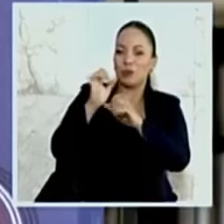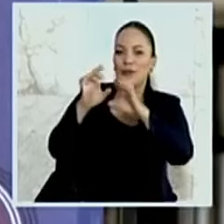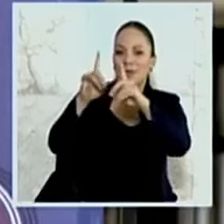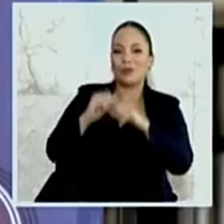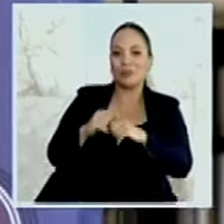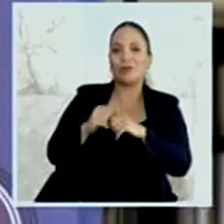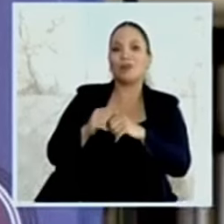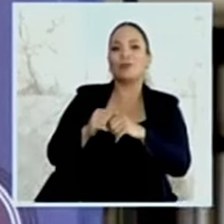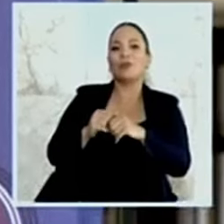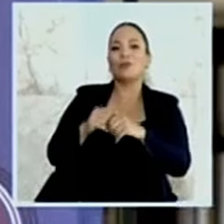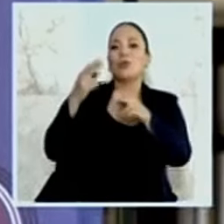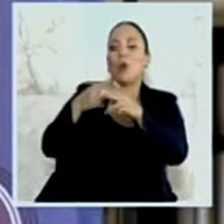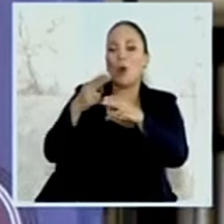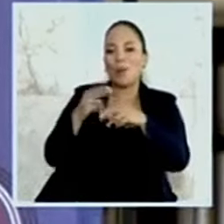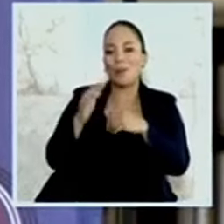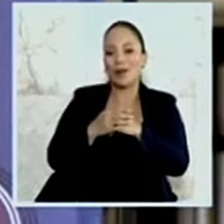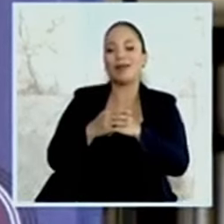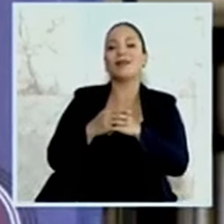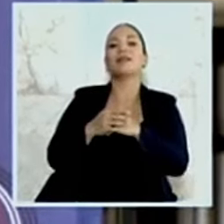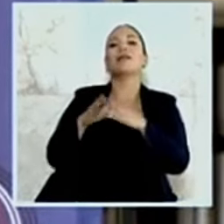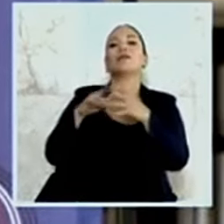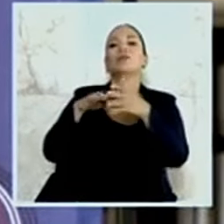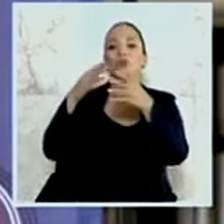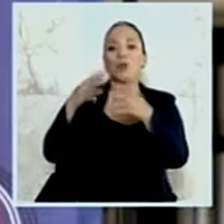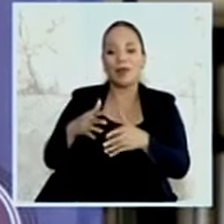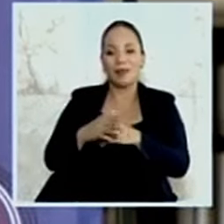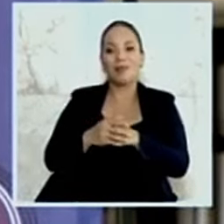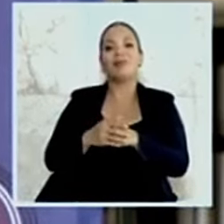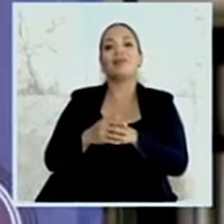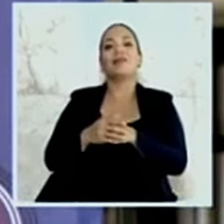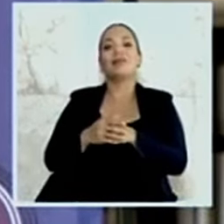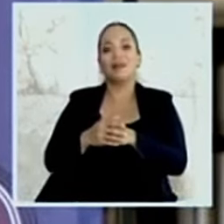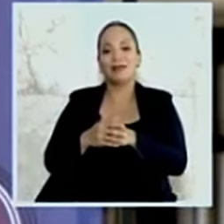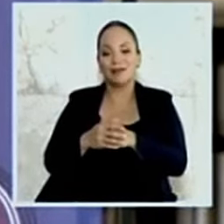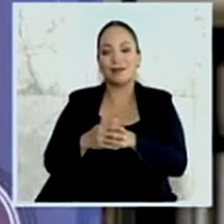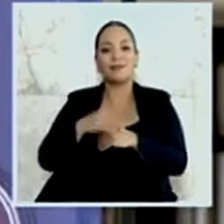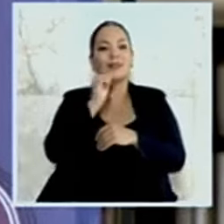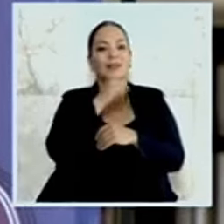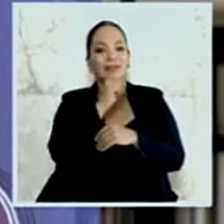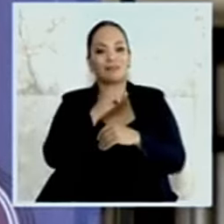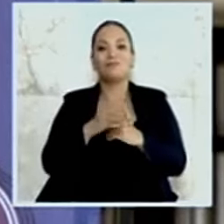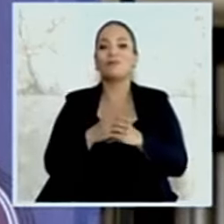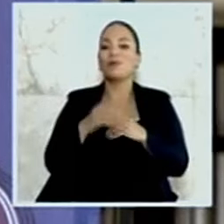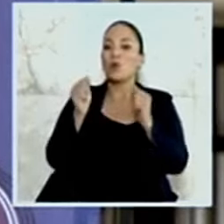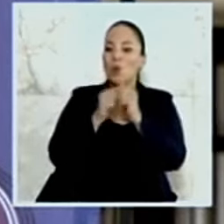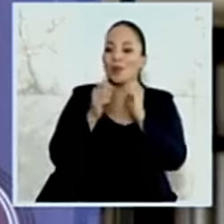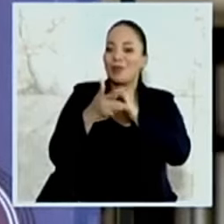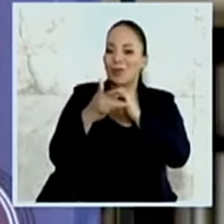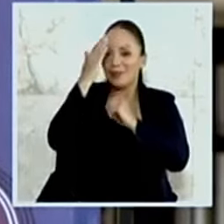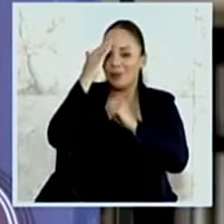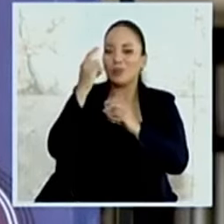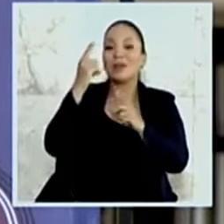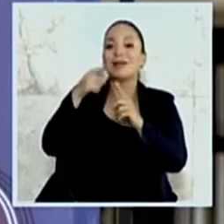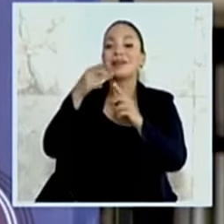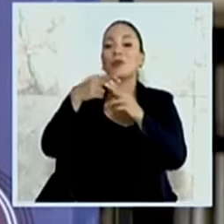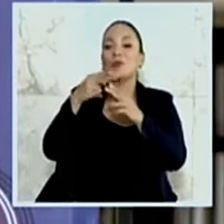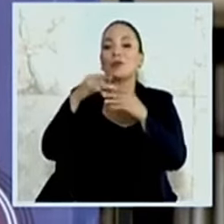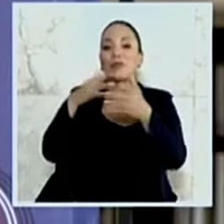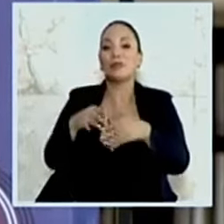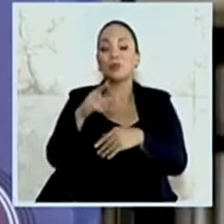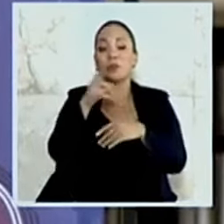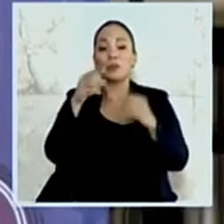Peninsular, y en secundaria Sula, Limón y Sarapiquí. Y los centros educativos, hasta el nombre